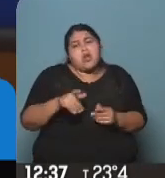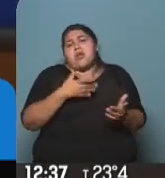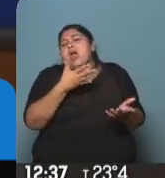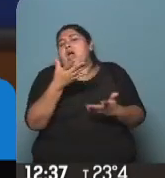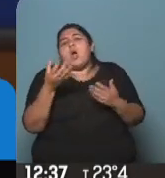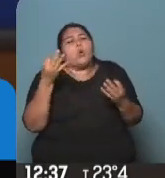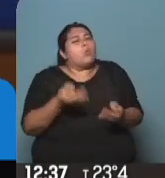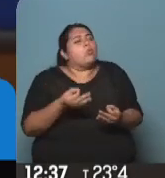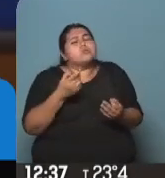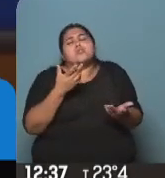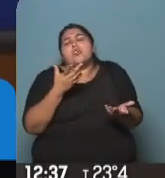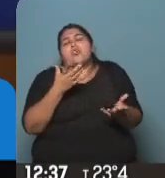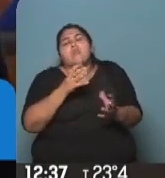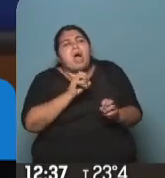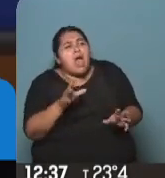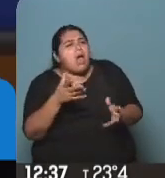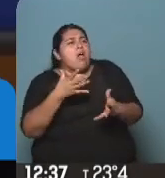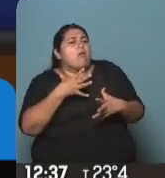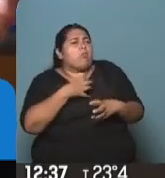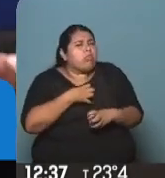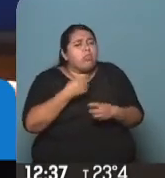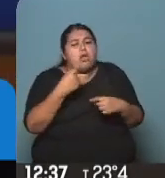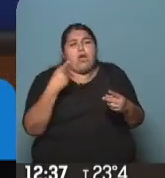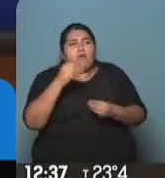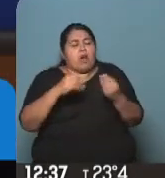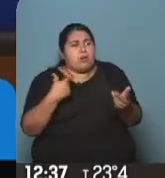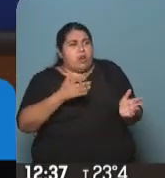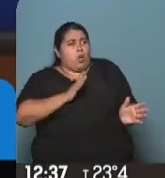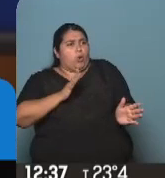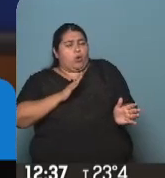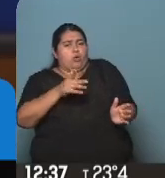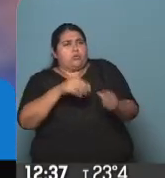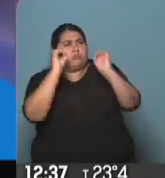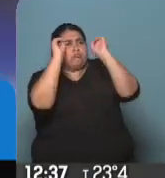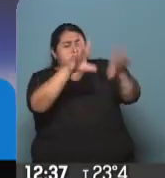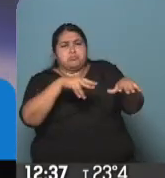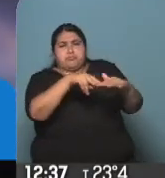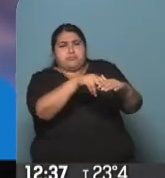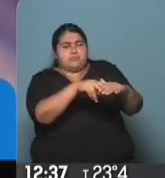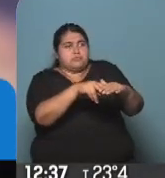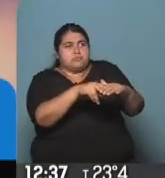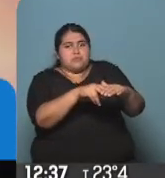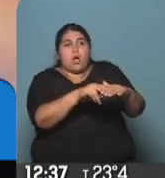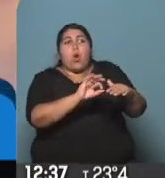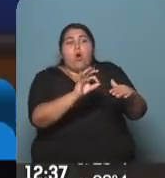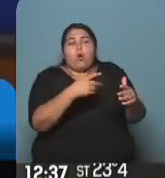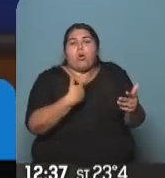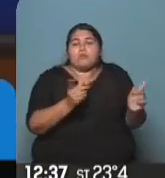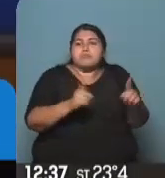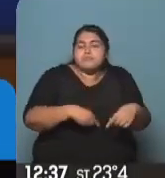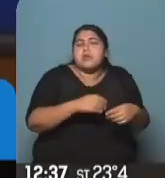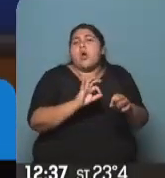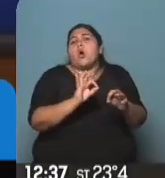alguna descompensación, alguna crisis y esa familia no supo qué hacer. O no tuvo los recursos. O no tuvo los recursos o